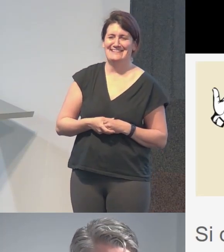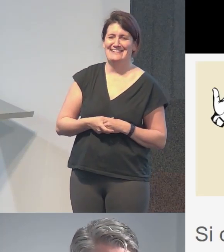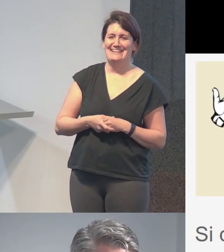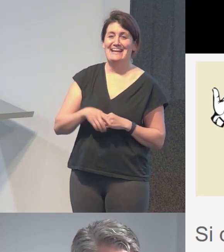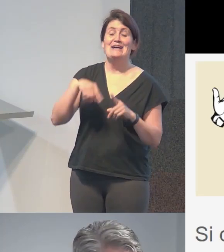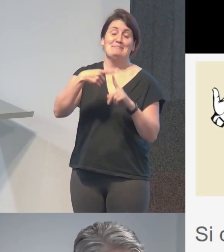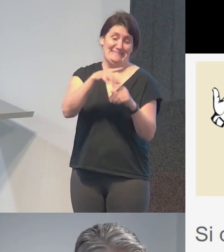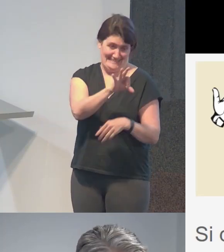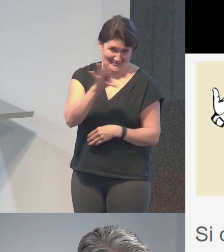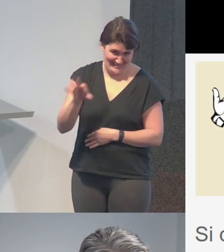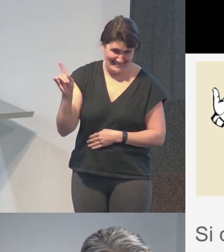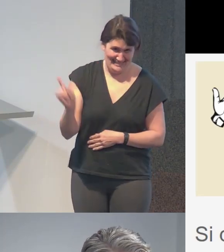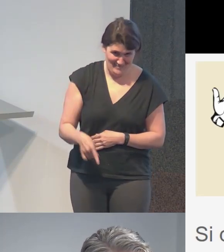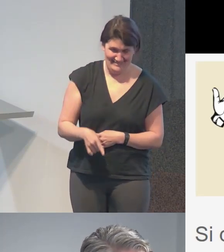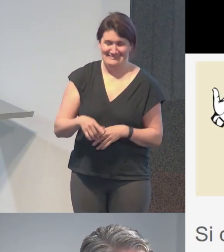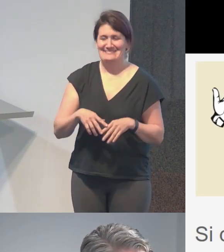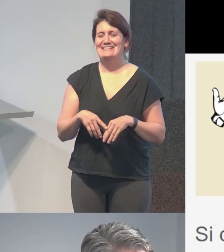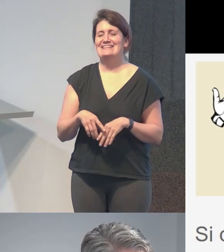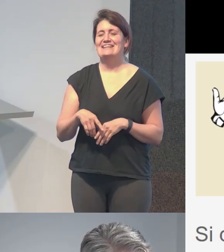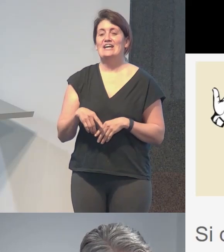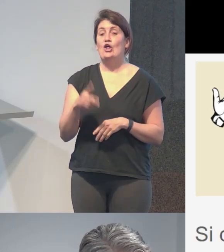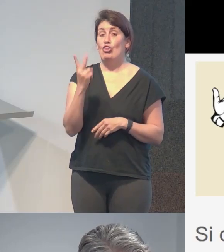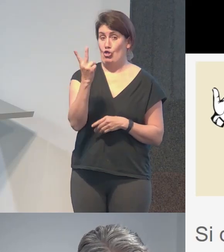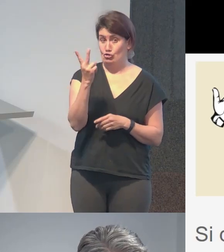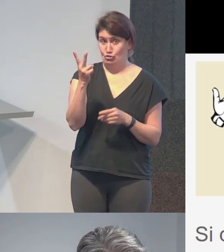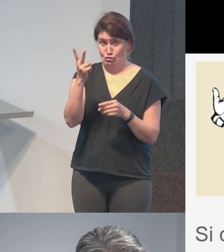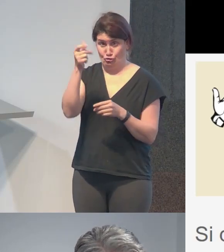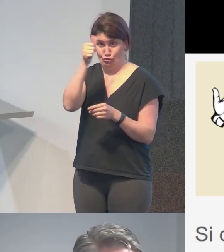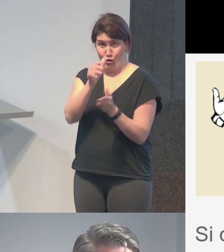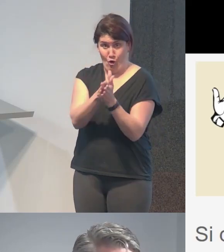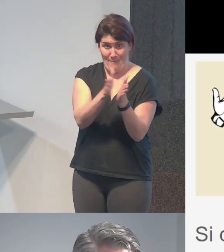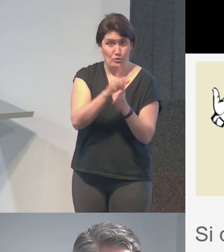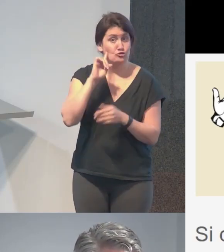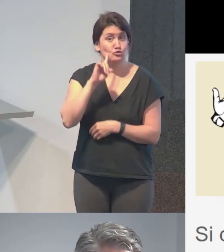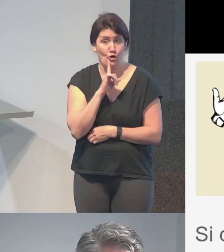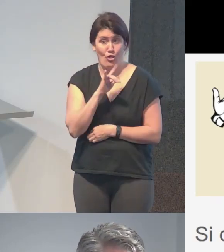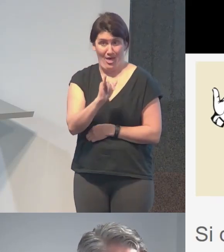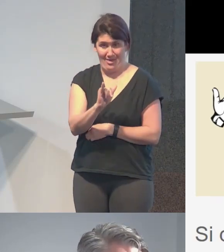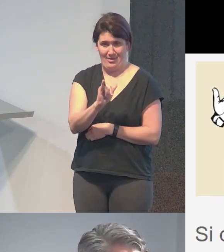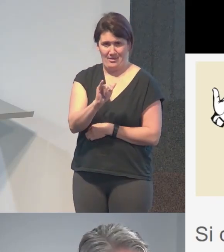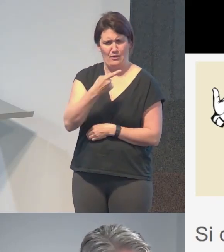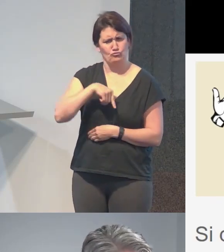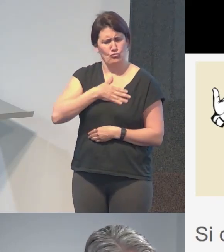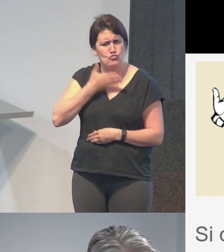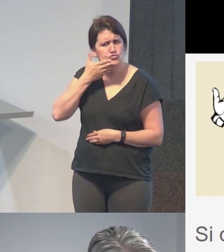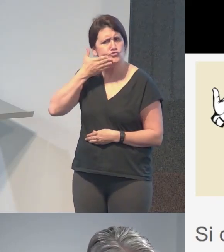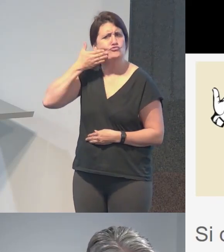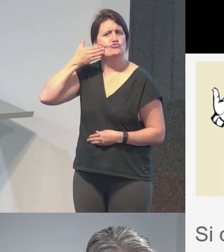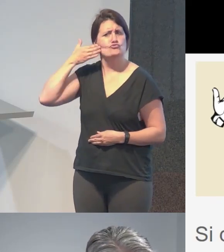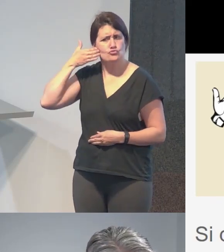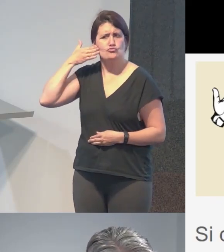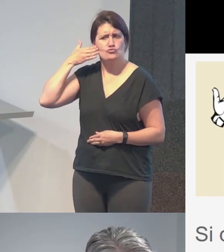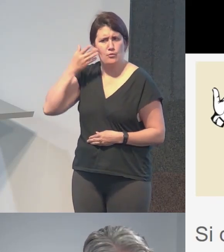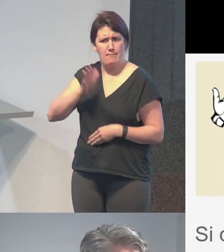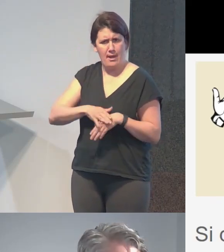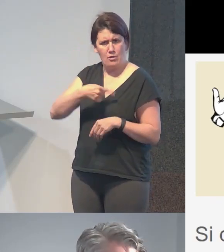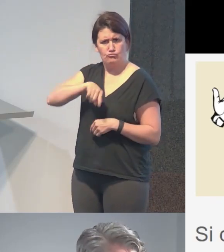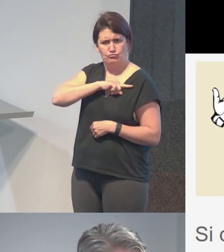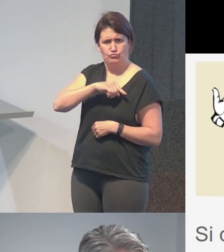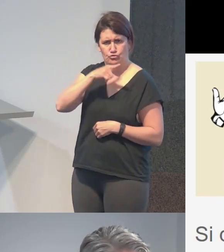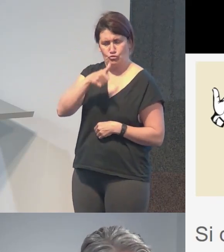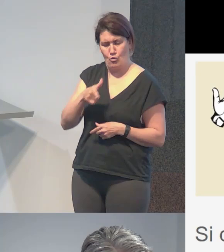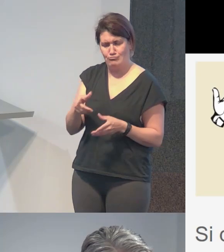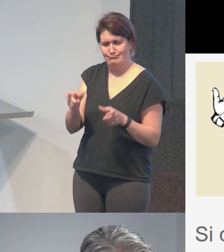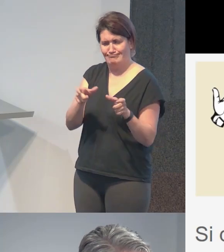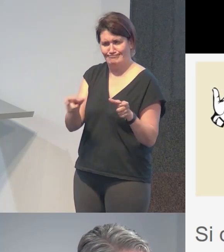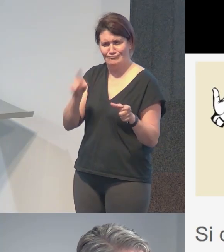y de San Sebastián. Tenemos 2 compañeros sordos. Es un gran orgullo para nosotros contar